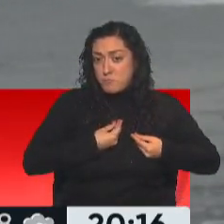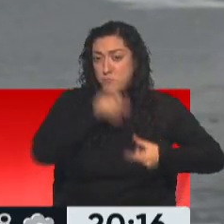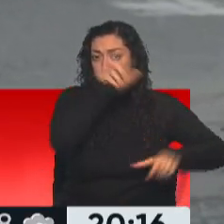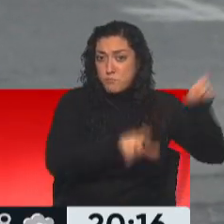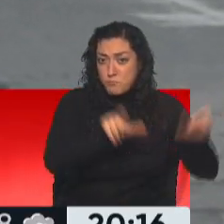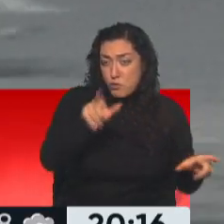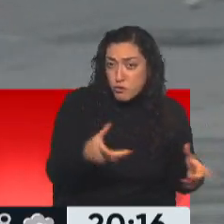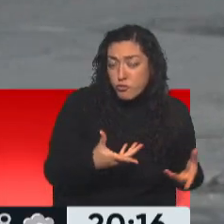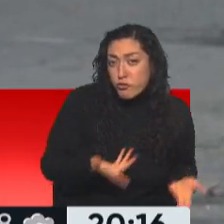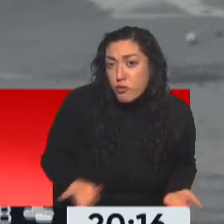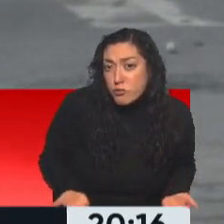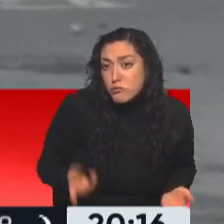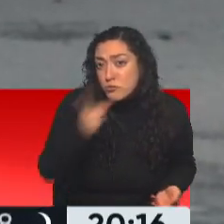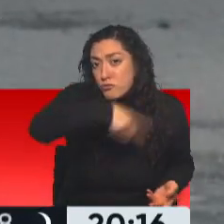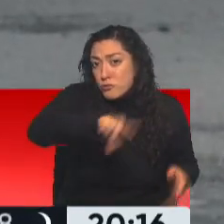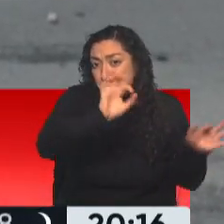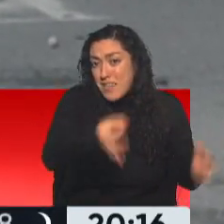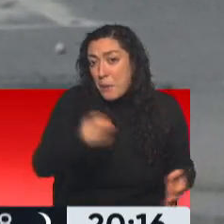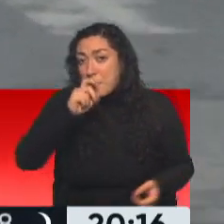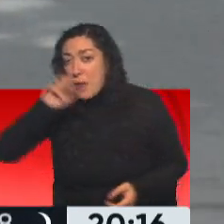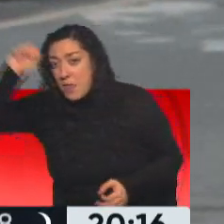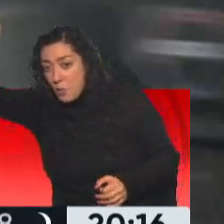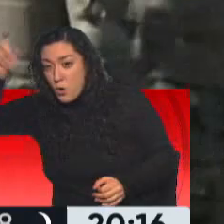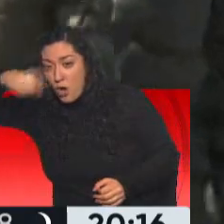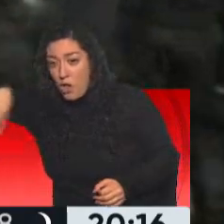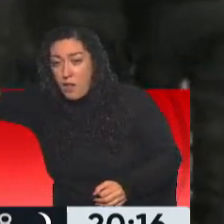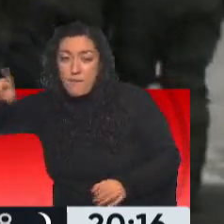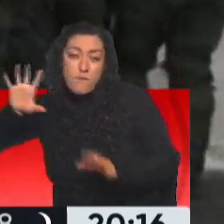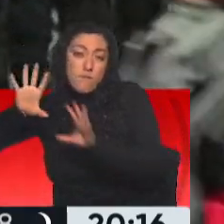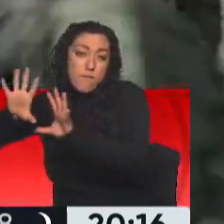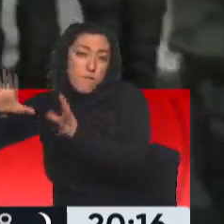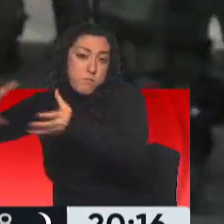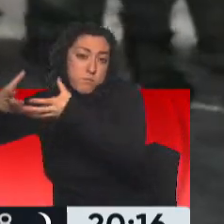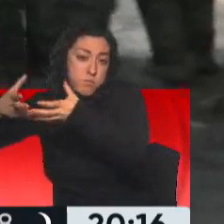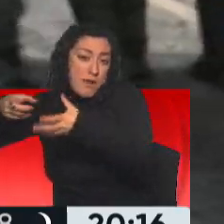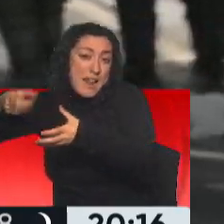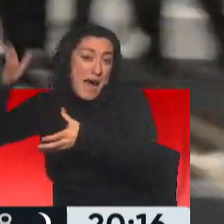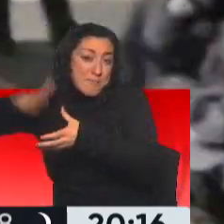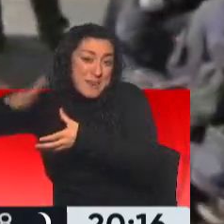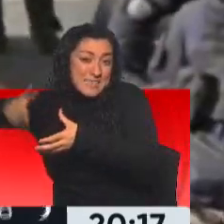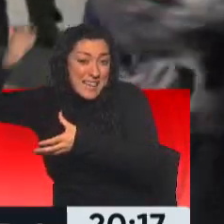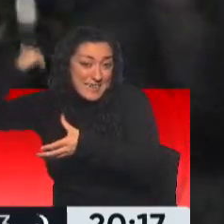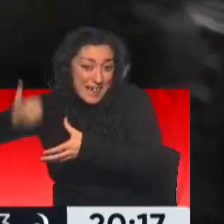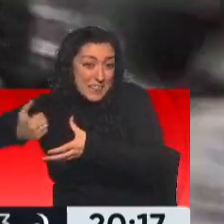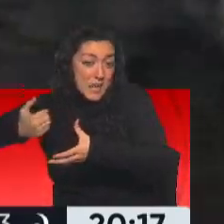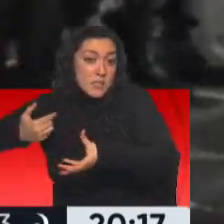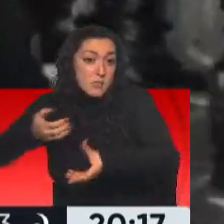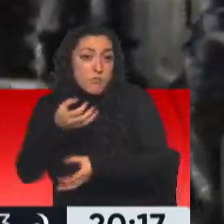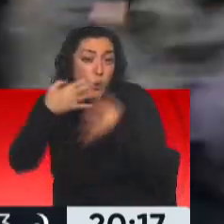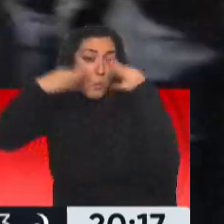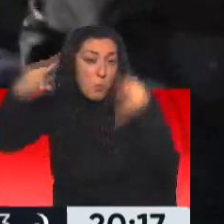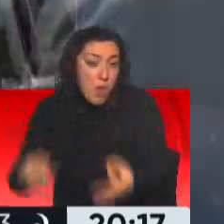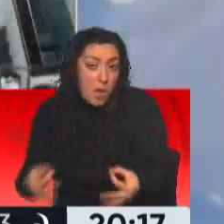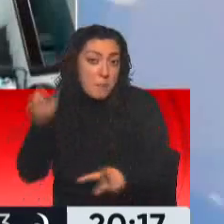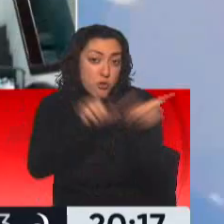que ocurrió. Y bueno, Maduro está haciendo lo que él amenazó con hacer, un baño de sangre.